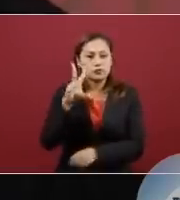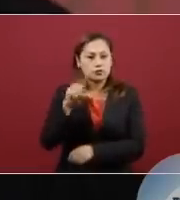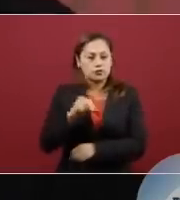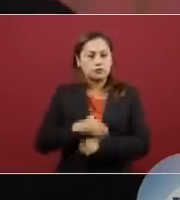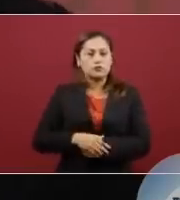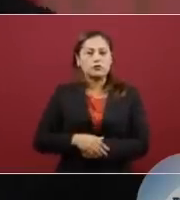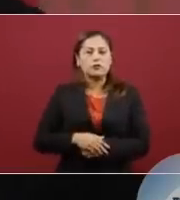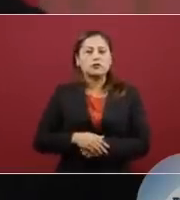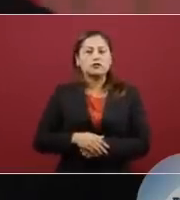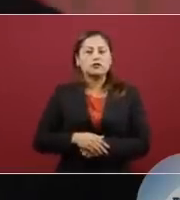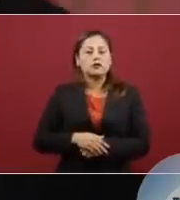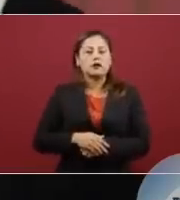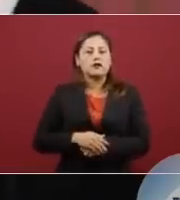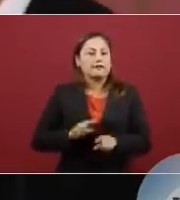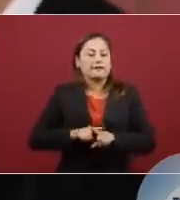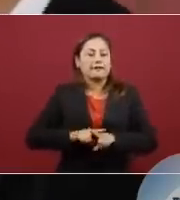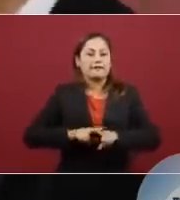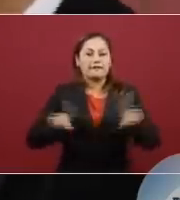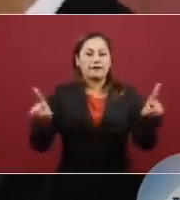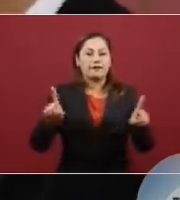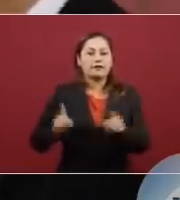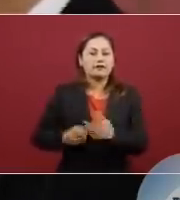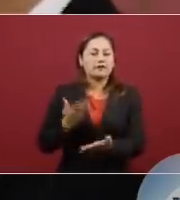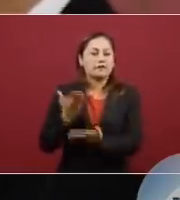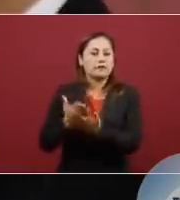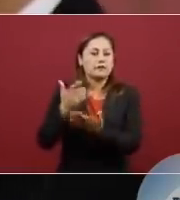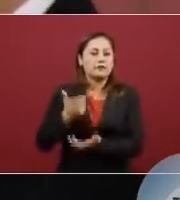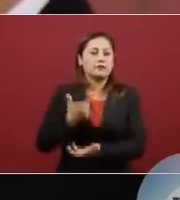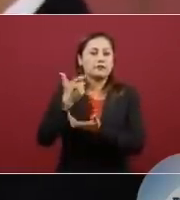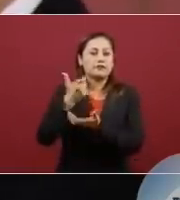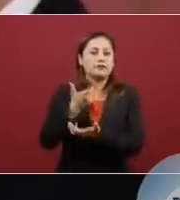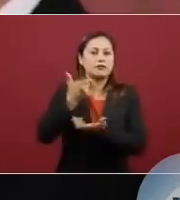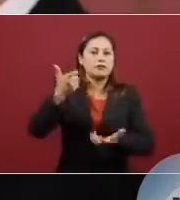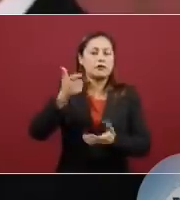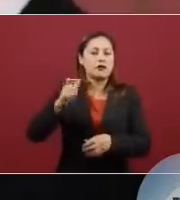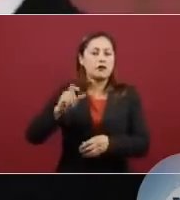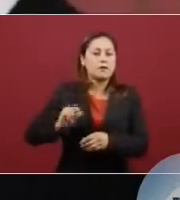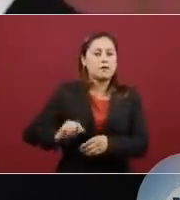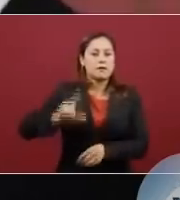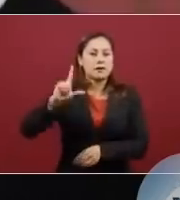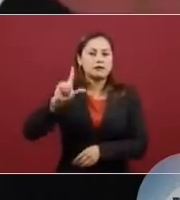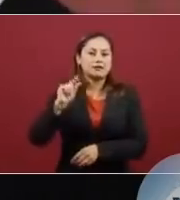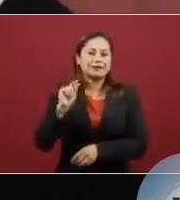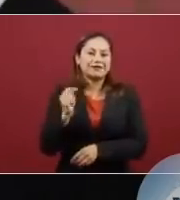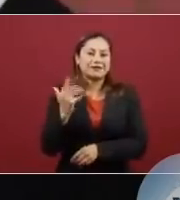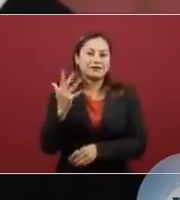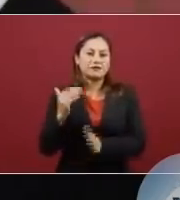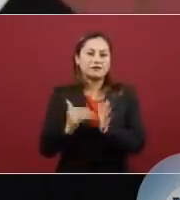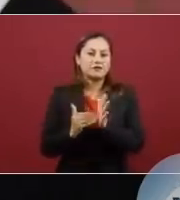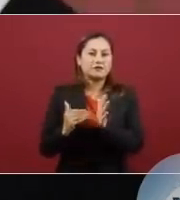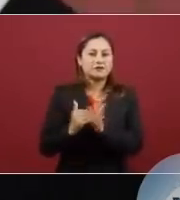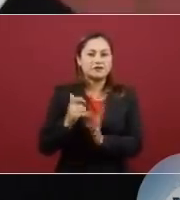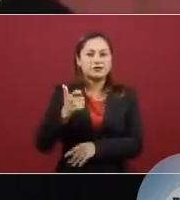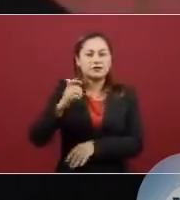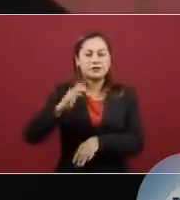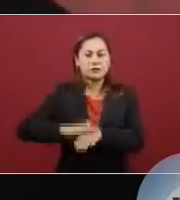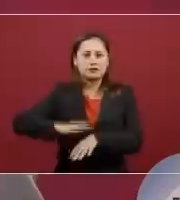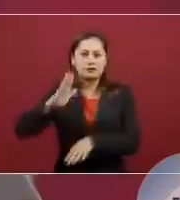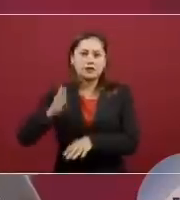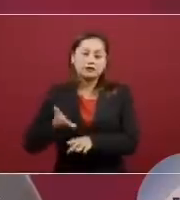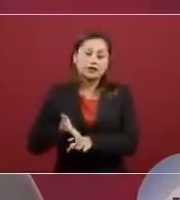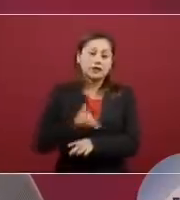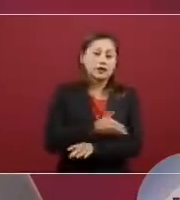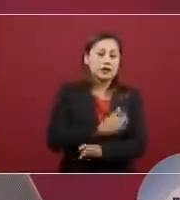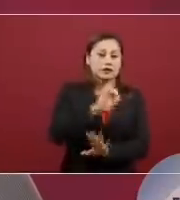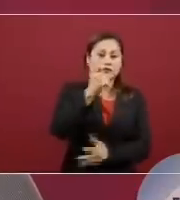una ampliación, requerimos una ampliación de 75 millones de pesos respecto al presupuesto que se